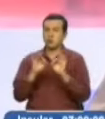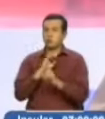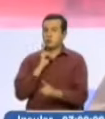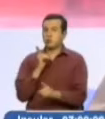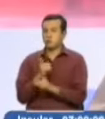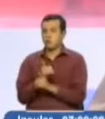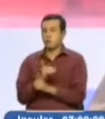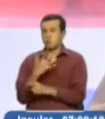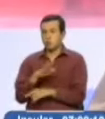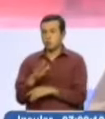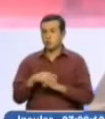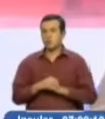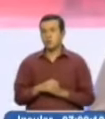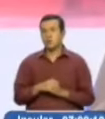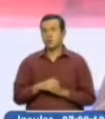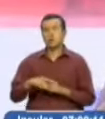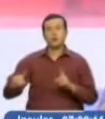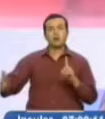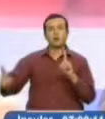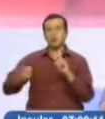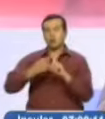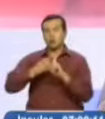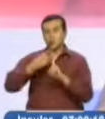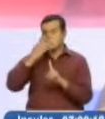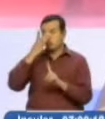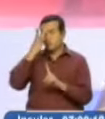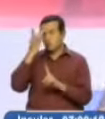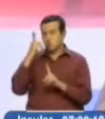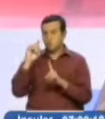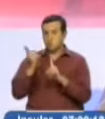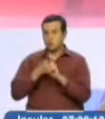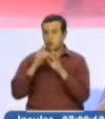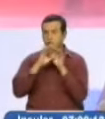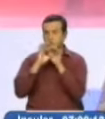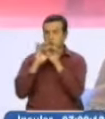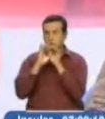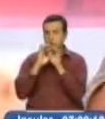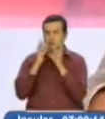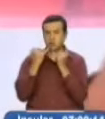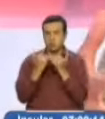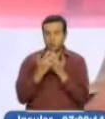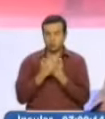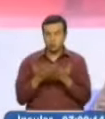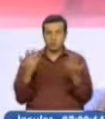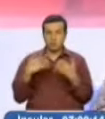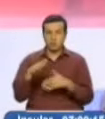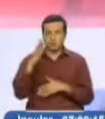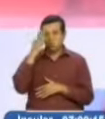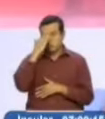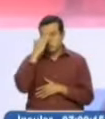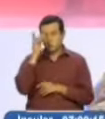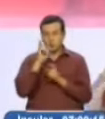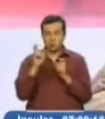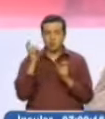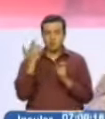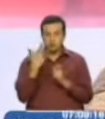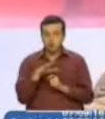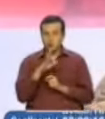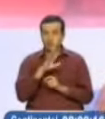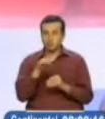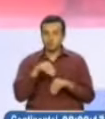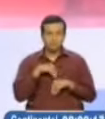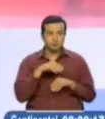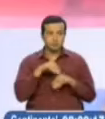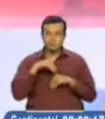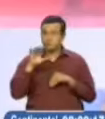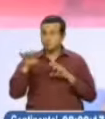decir, primero porque hay una especie de alianza natural, digamos. En este momento, como te decía, en que ya la población está tomando